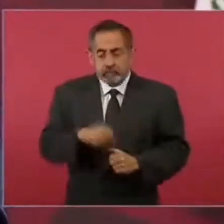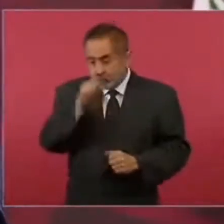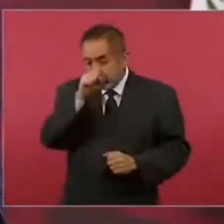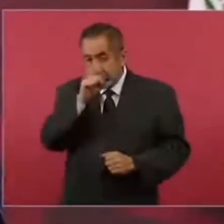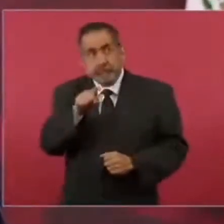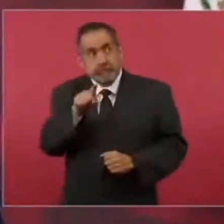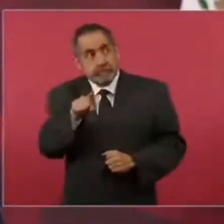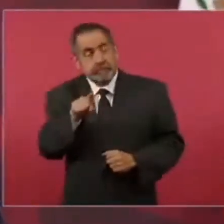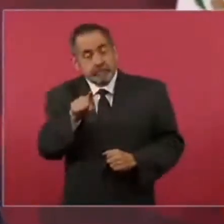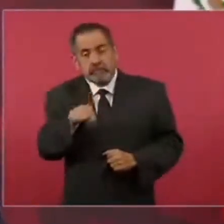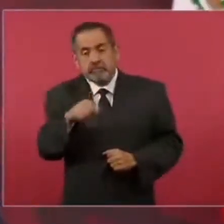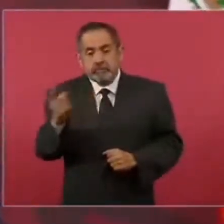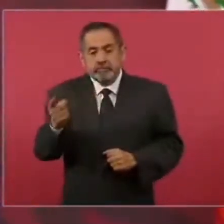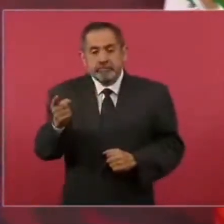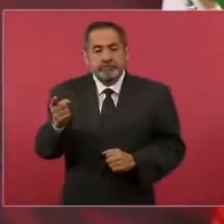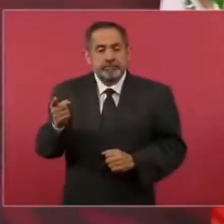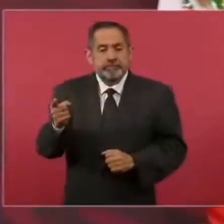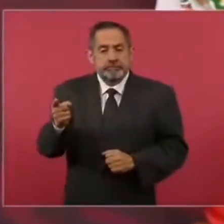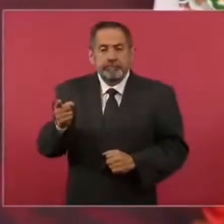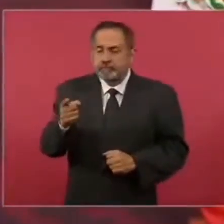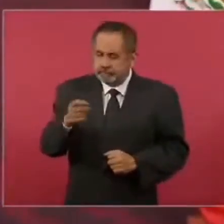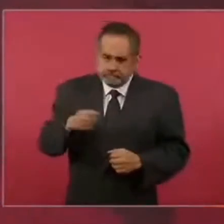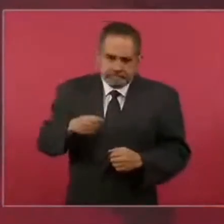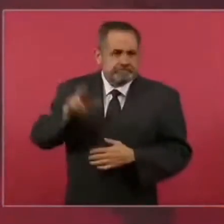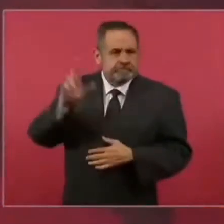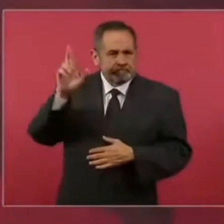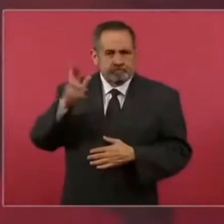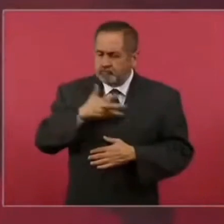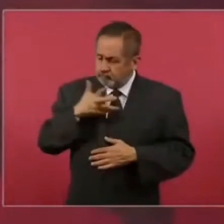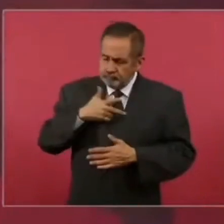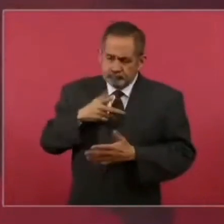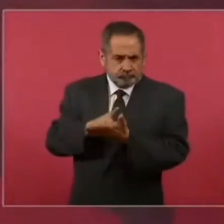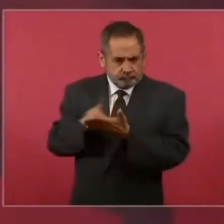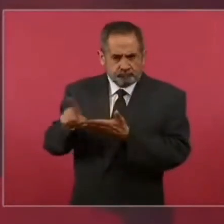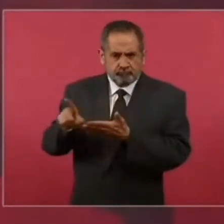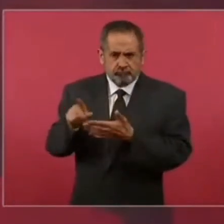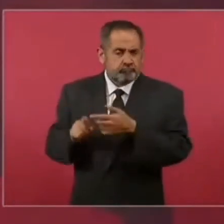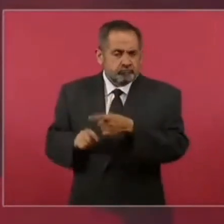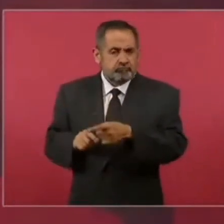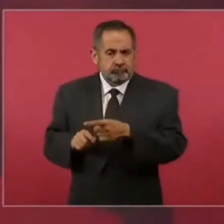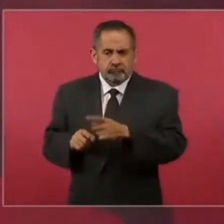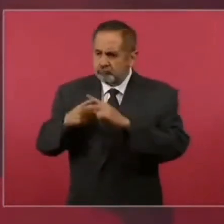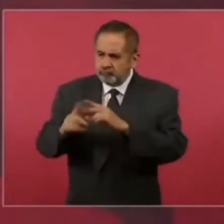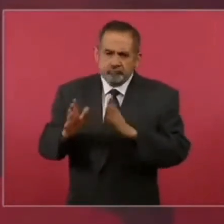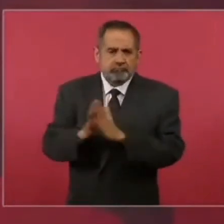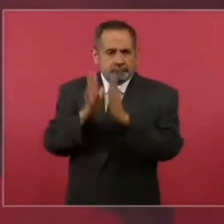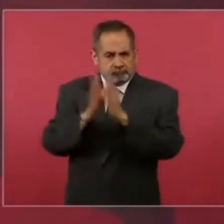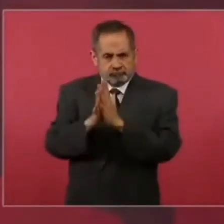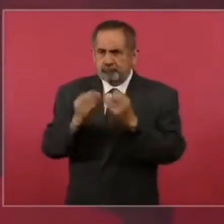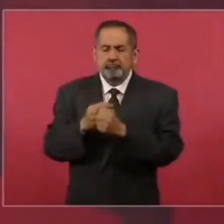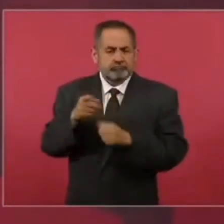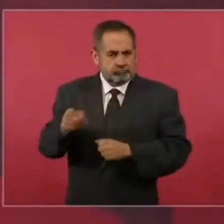También ha expresado y tiene todo su derecho a participar.